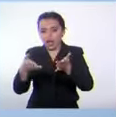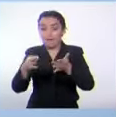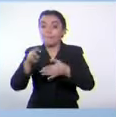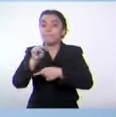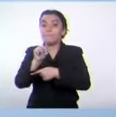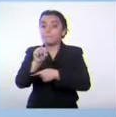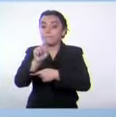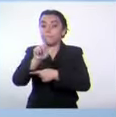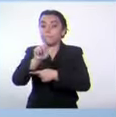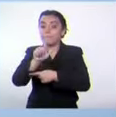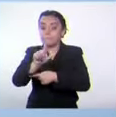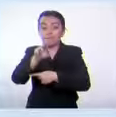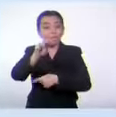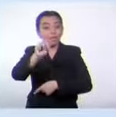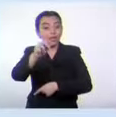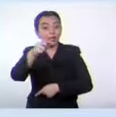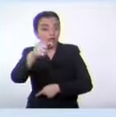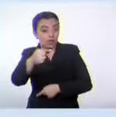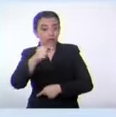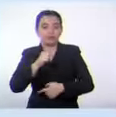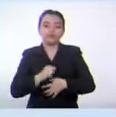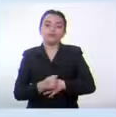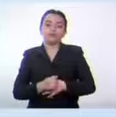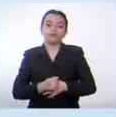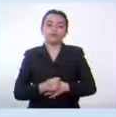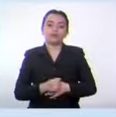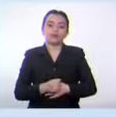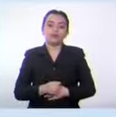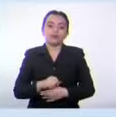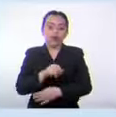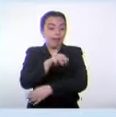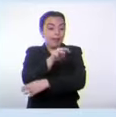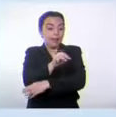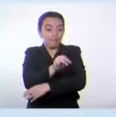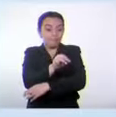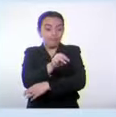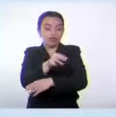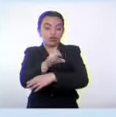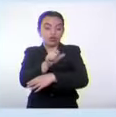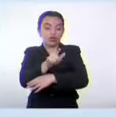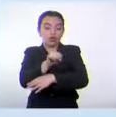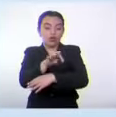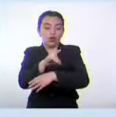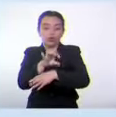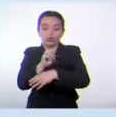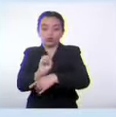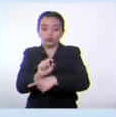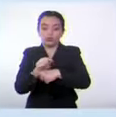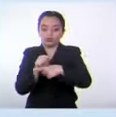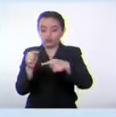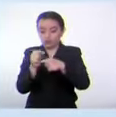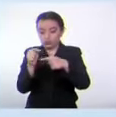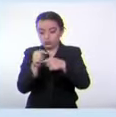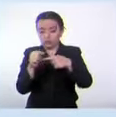los miligramos de soluto son igual a los